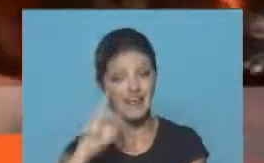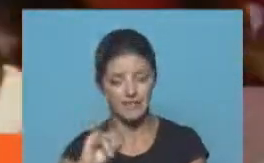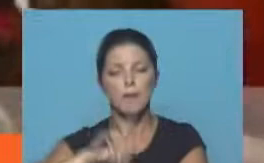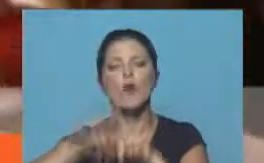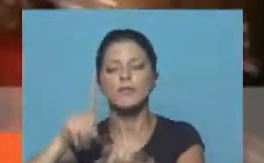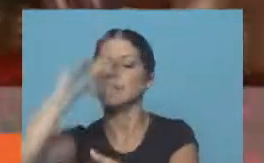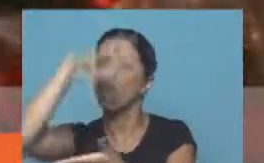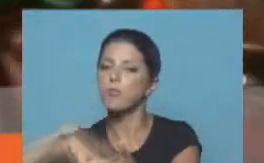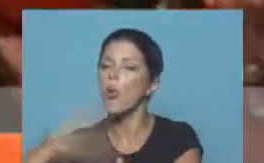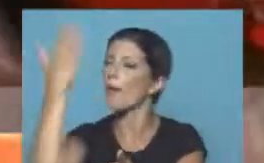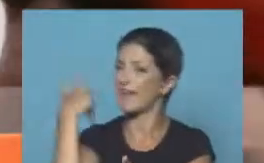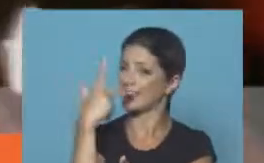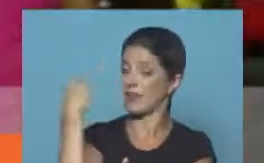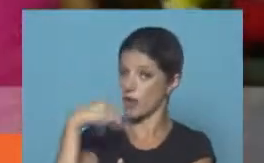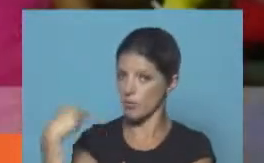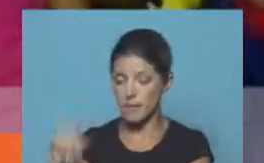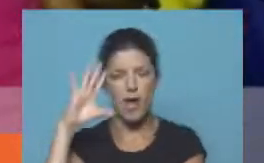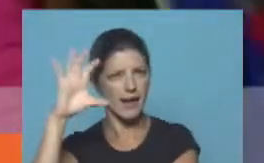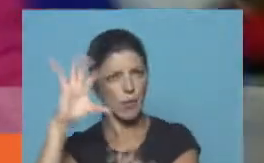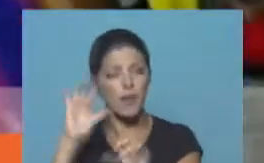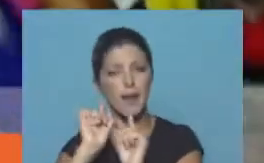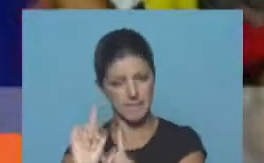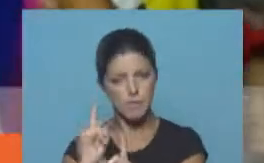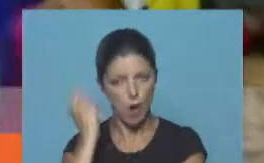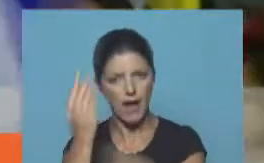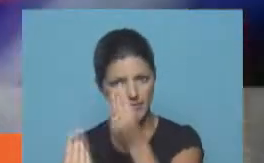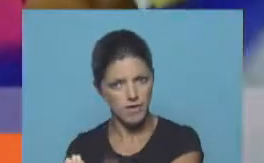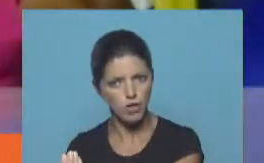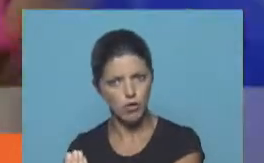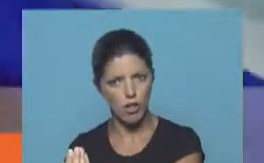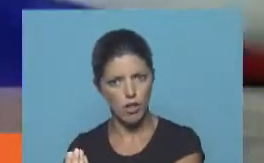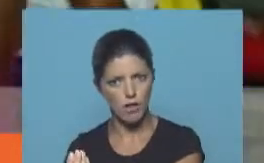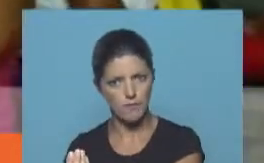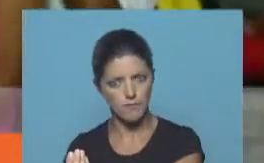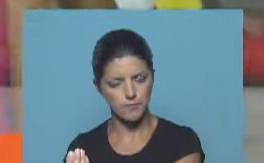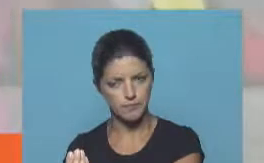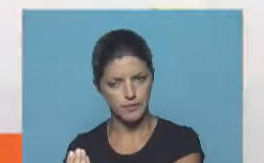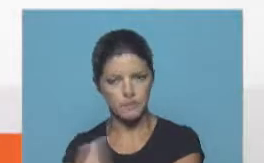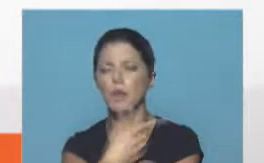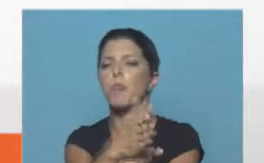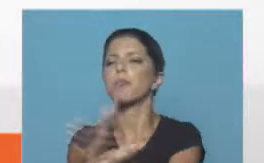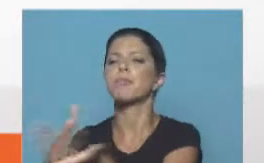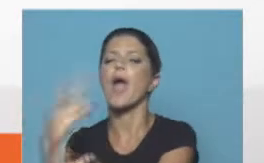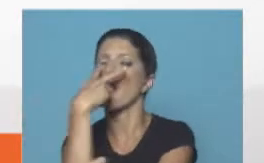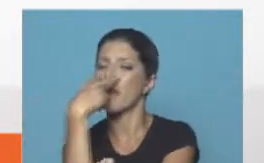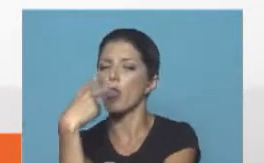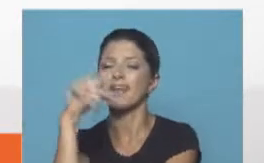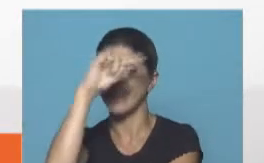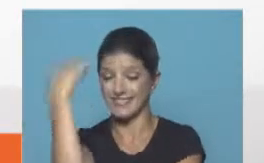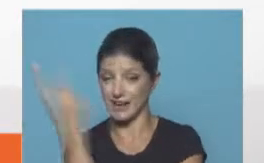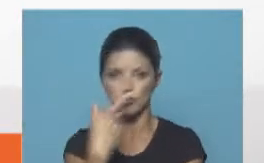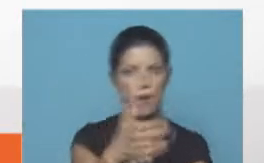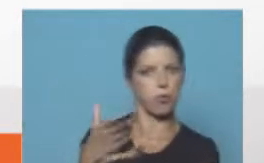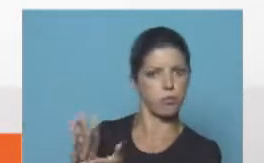periodística del 3 de noviembre recuerda que el propio candidato del partido oficial desterró a los observadores internacionales de estas